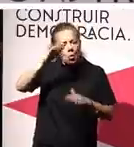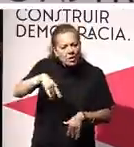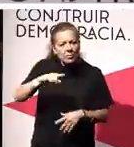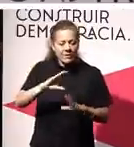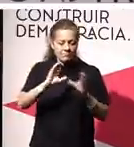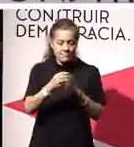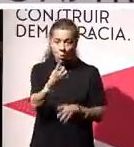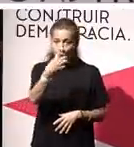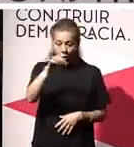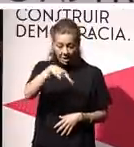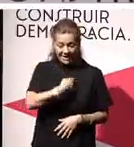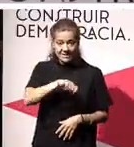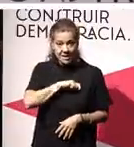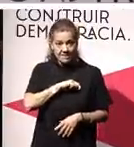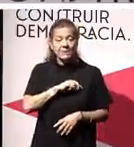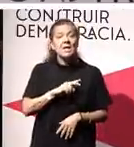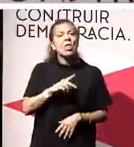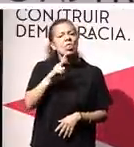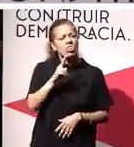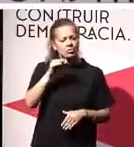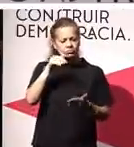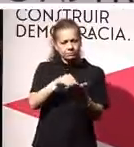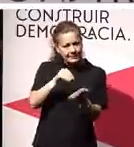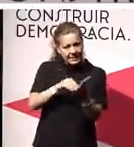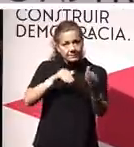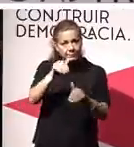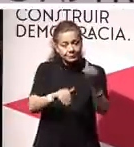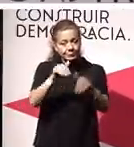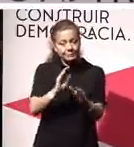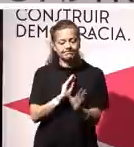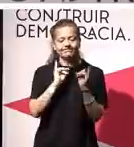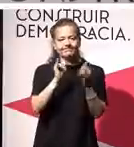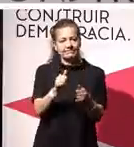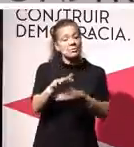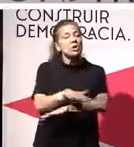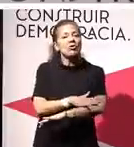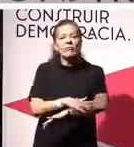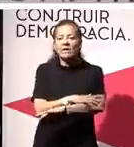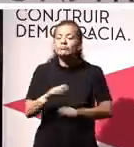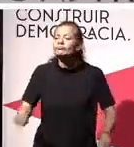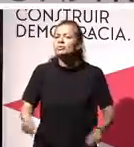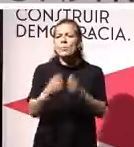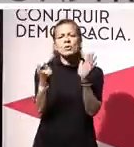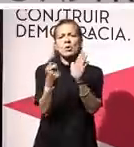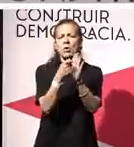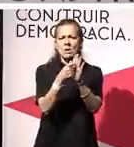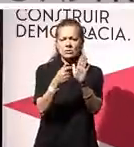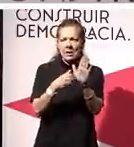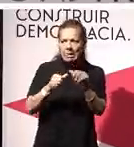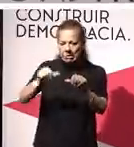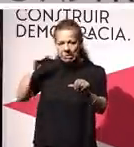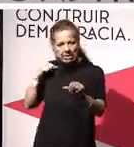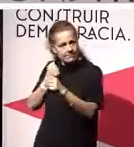España. Y finalmente, tras 2 citas electorales, logramos entrar en el Gobierno rompiendo una cláusula de exclusión histórica